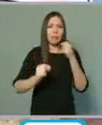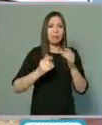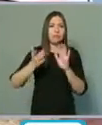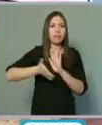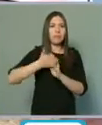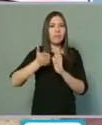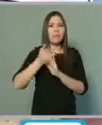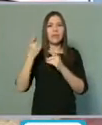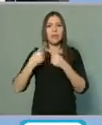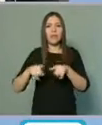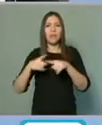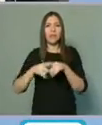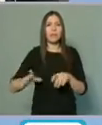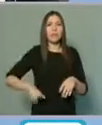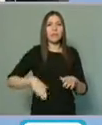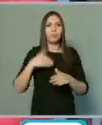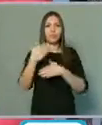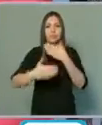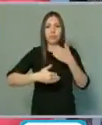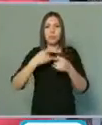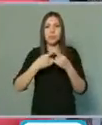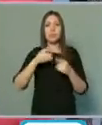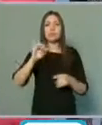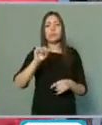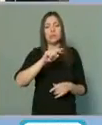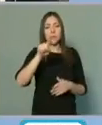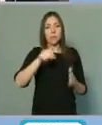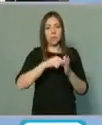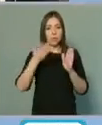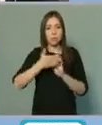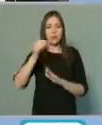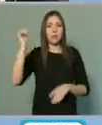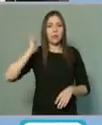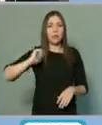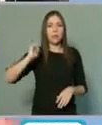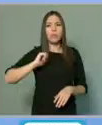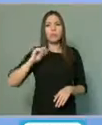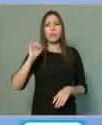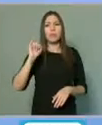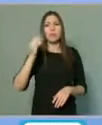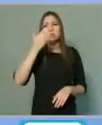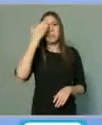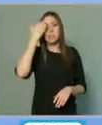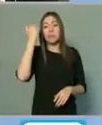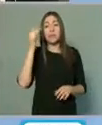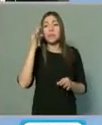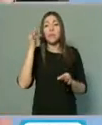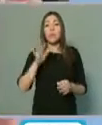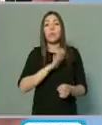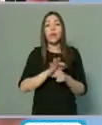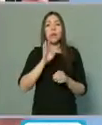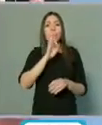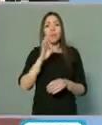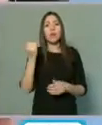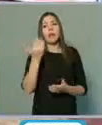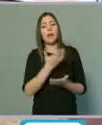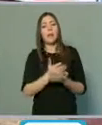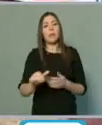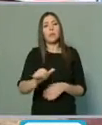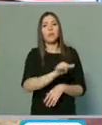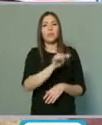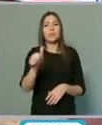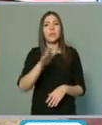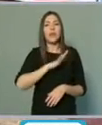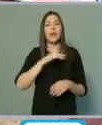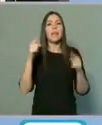traslapando diferentes estilos en el curso de la historia. Sí es antiguo, te digo, es de la época virreinal, no sé exactamente la fecha, pero también tenemos